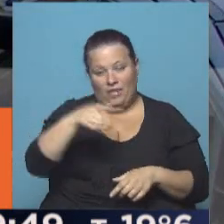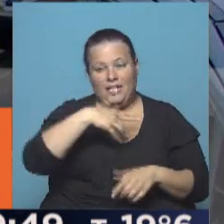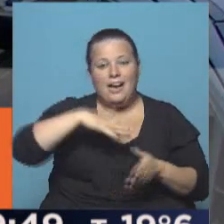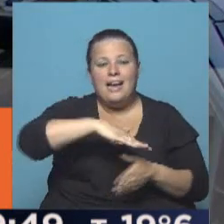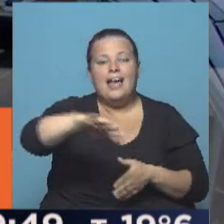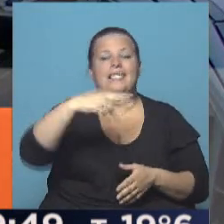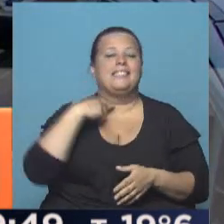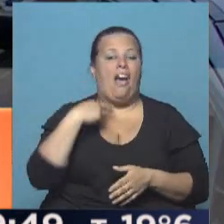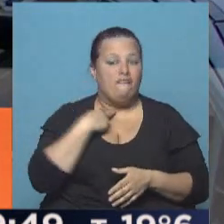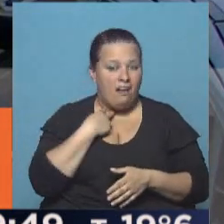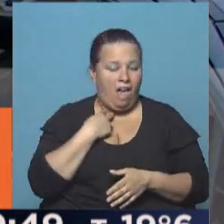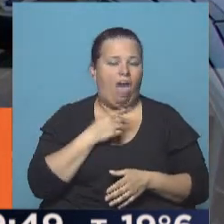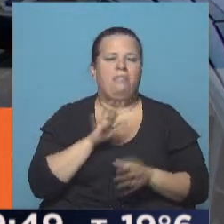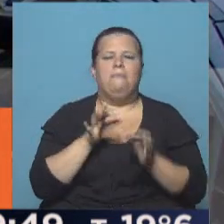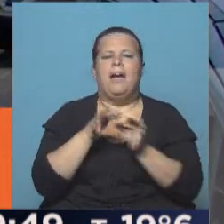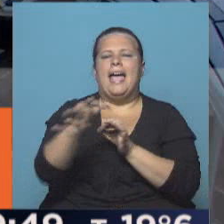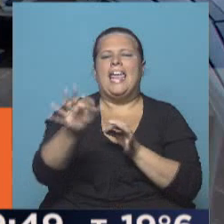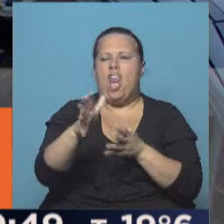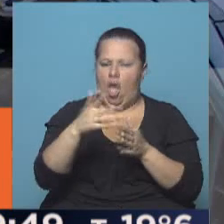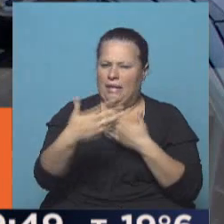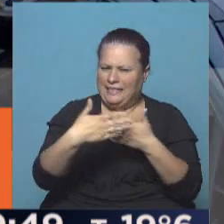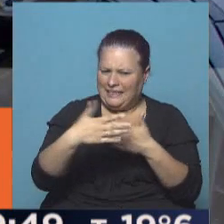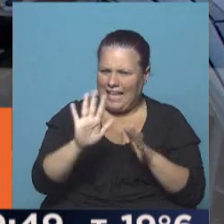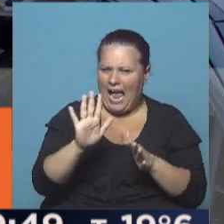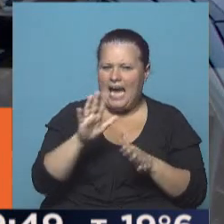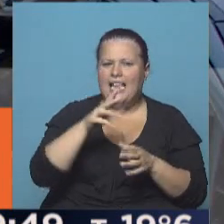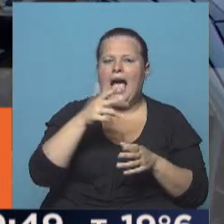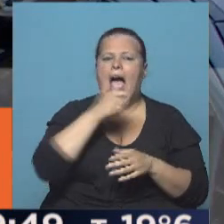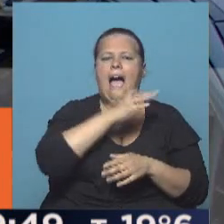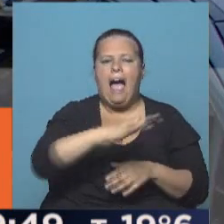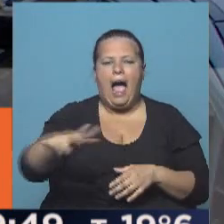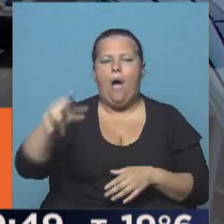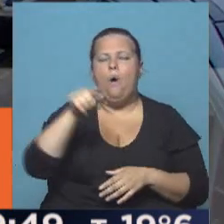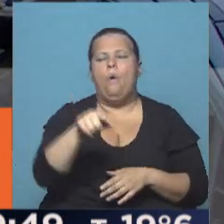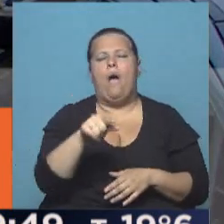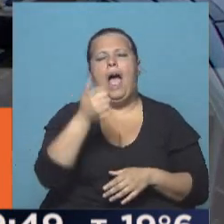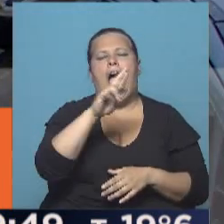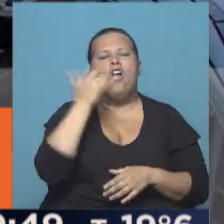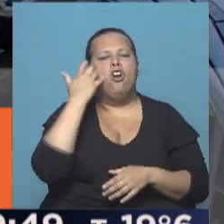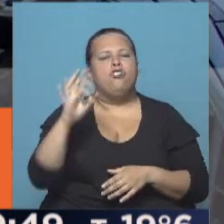San Fernando, a unos kilómetros nada más, bastante cerquita del arroyo, por supuesto,